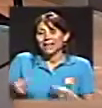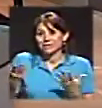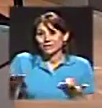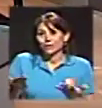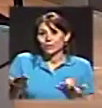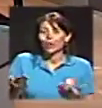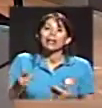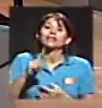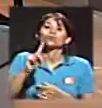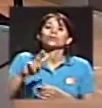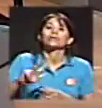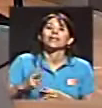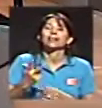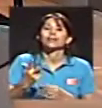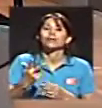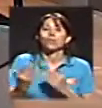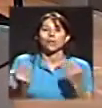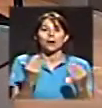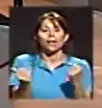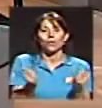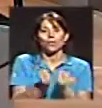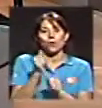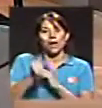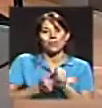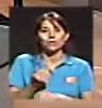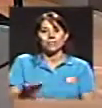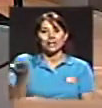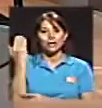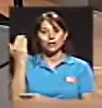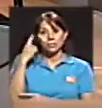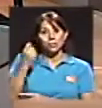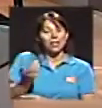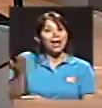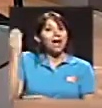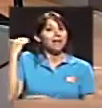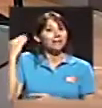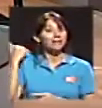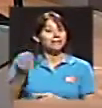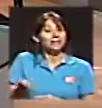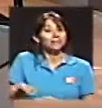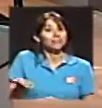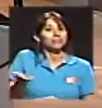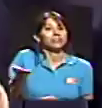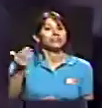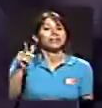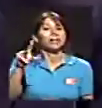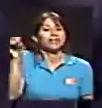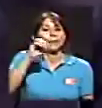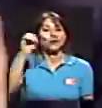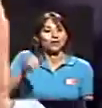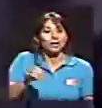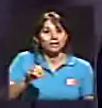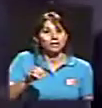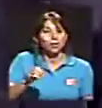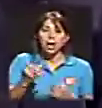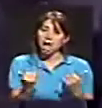anteriores al inicio de este gobierno. Venía creciendo a un 30% promedio, ahora crece un promedio de un 10% por